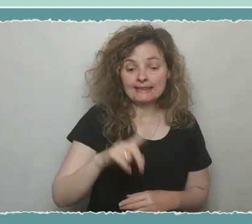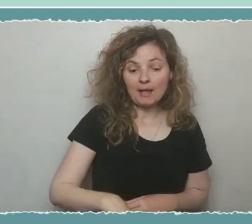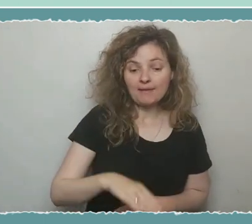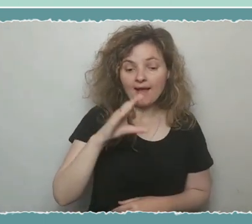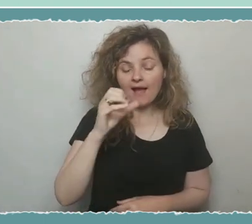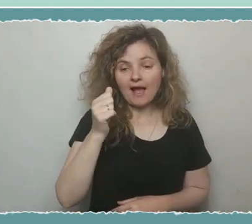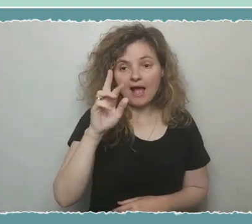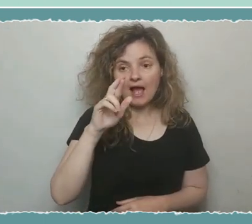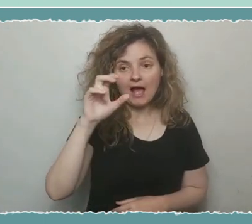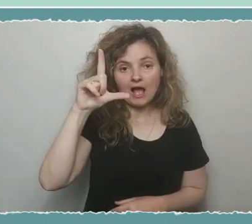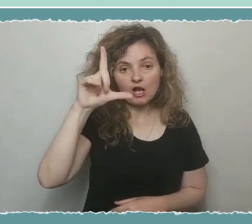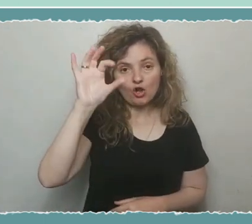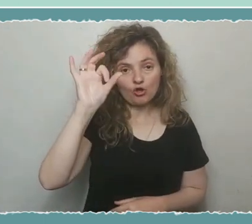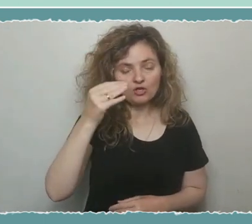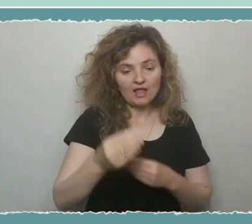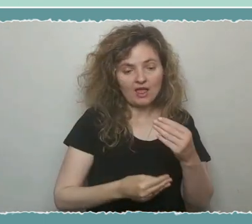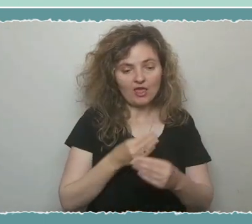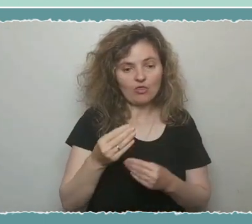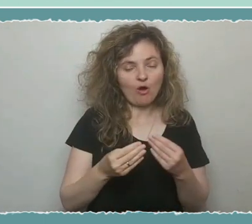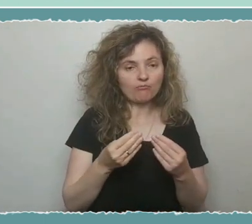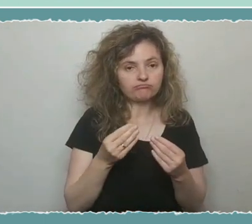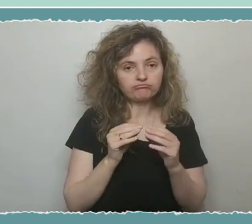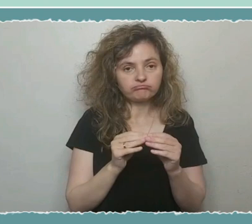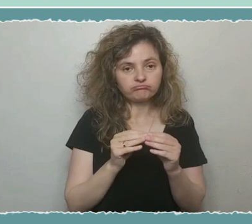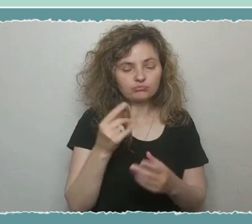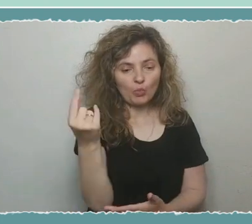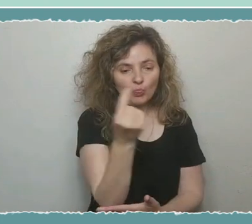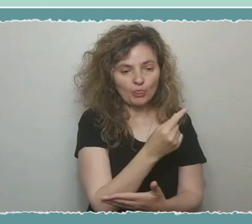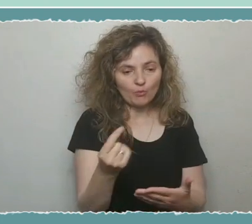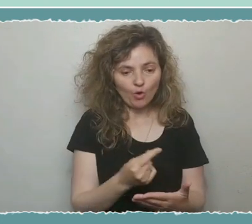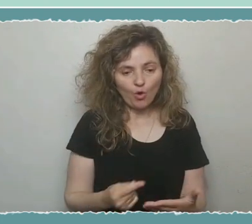debuxo. A ver, podría ser este de aquí, que sai no noso libro. A ver se ve ben.